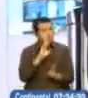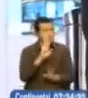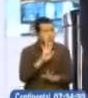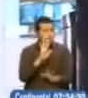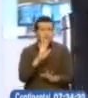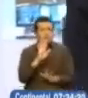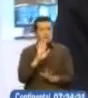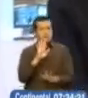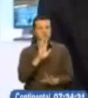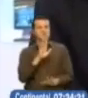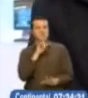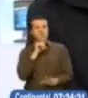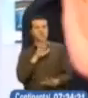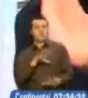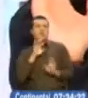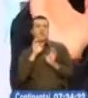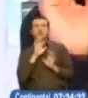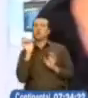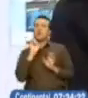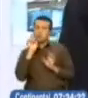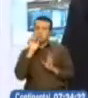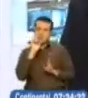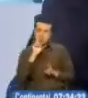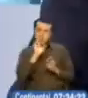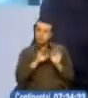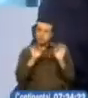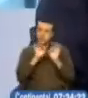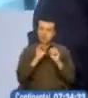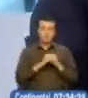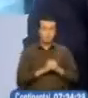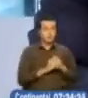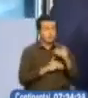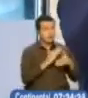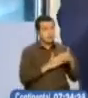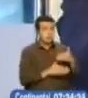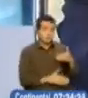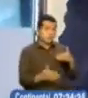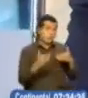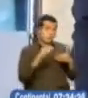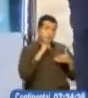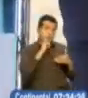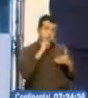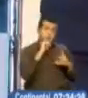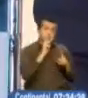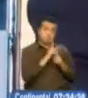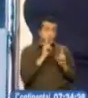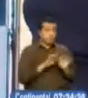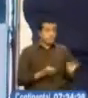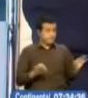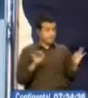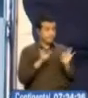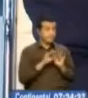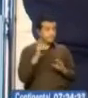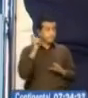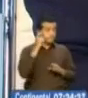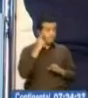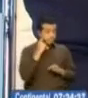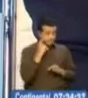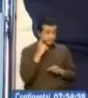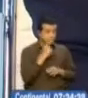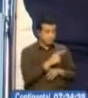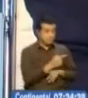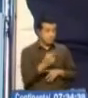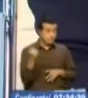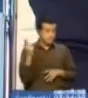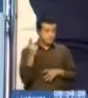de desconocer al otro. Pero ahí tenemos todavía una tarea larguísima. Termina para los dos. De pronto aquí hay un eje central que tenemos que ver y que